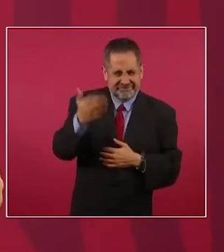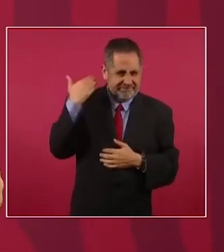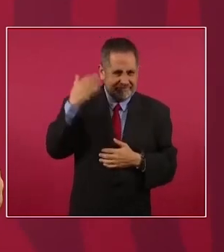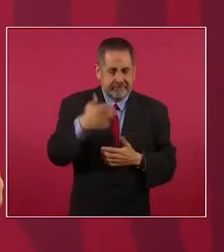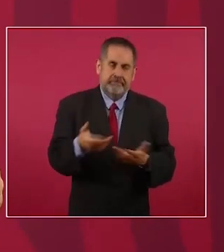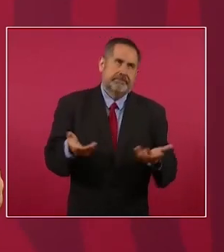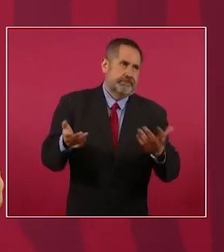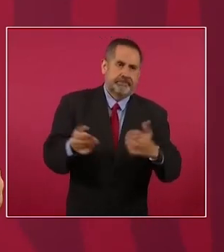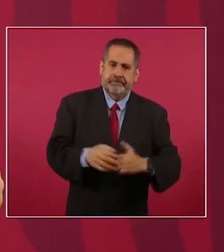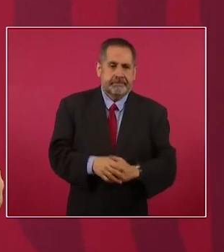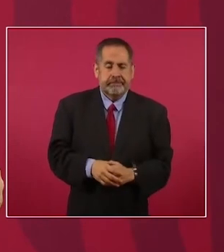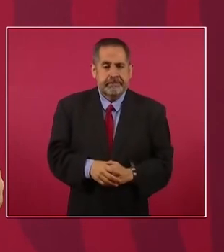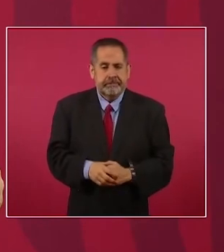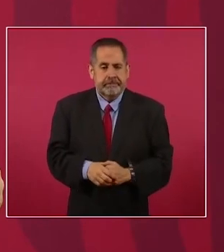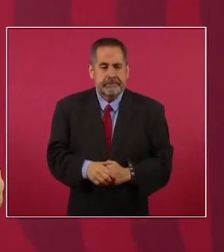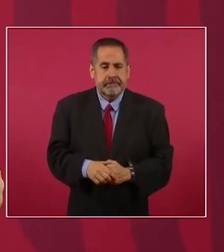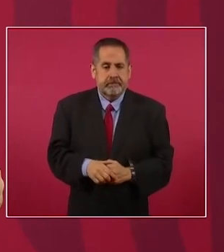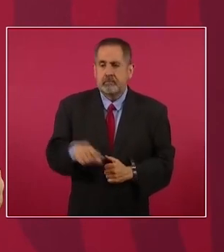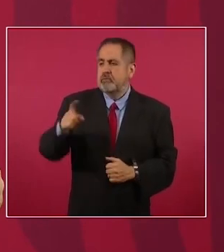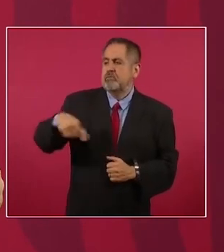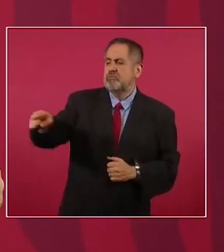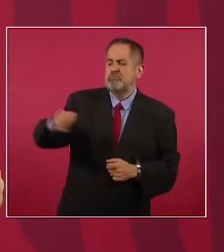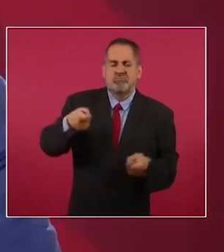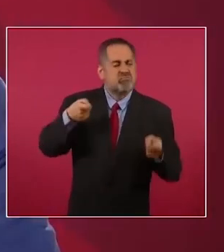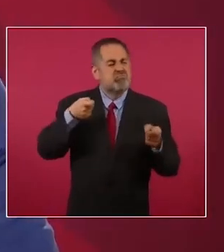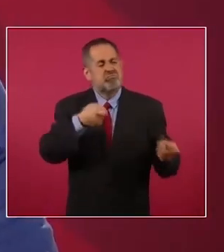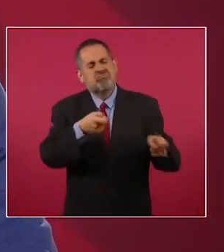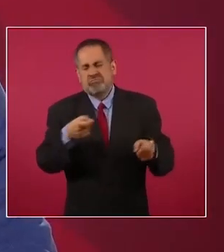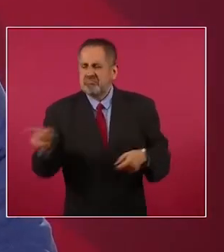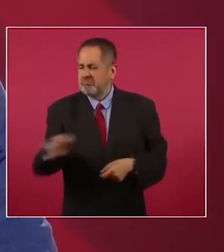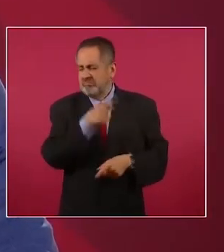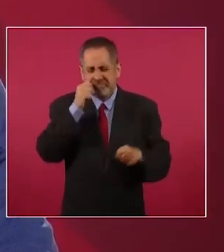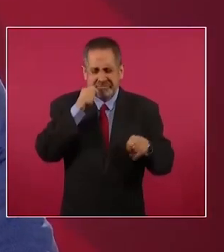y ustedes hagan su trabajo